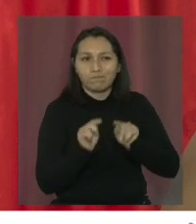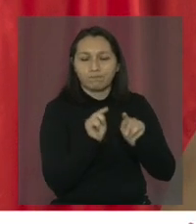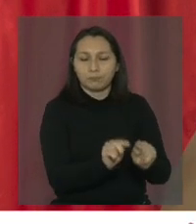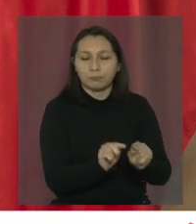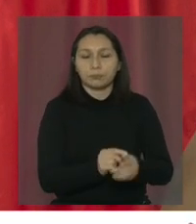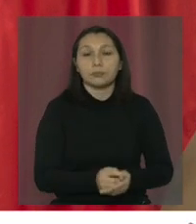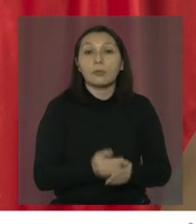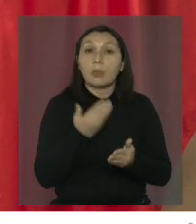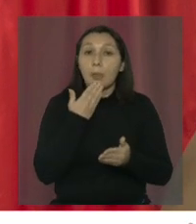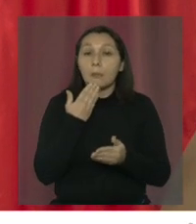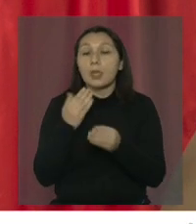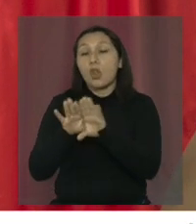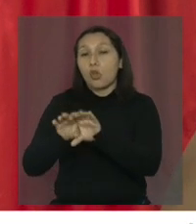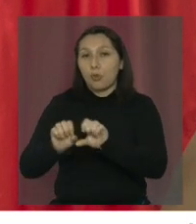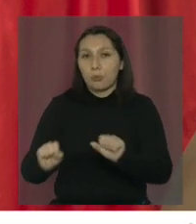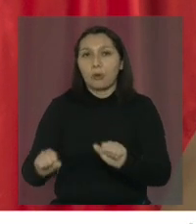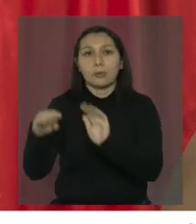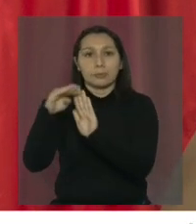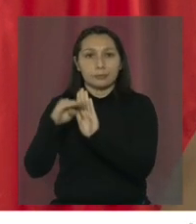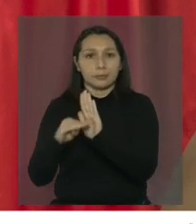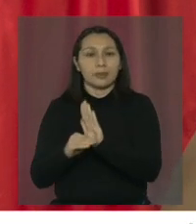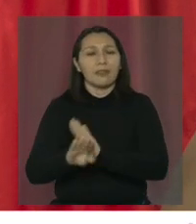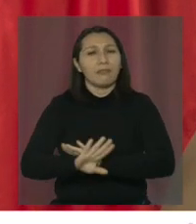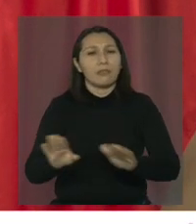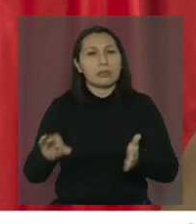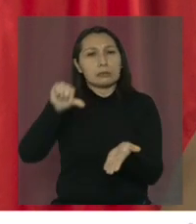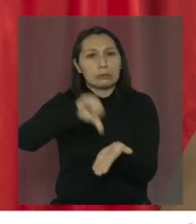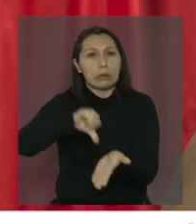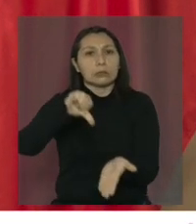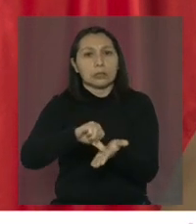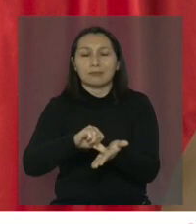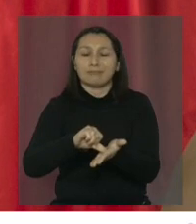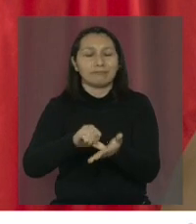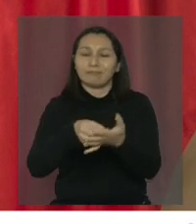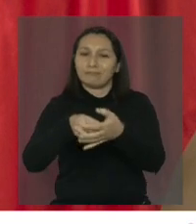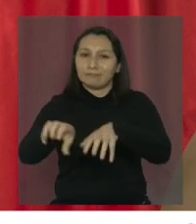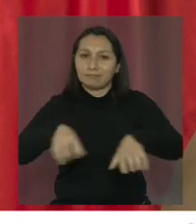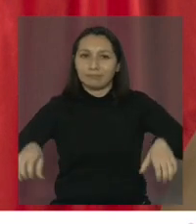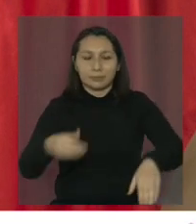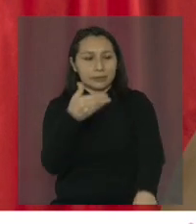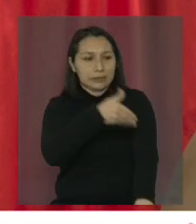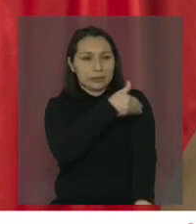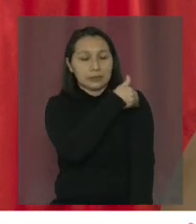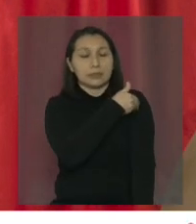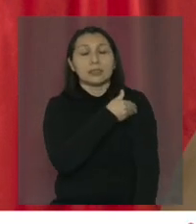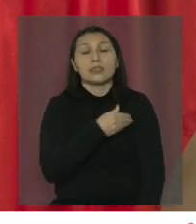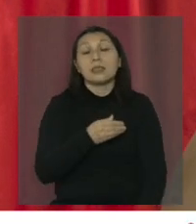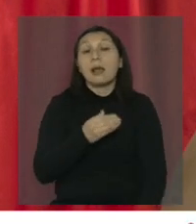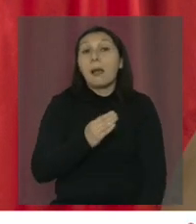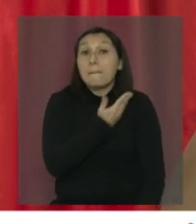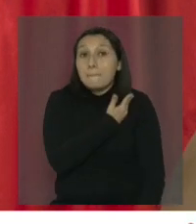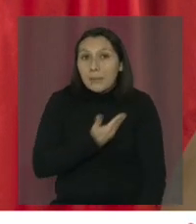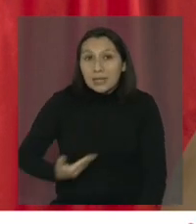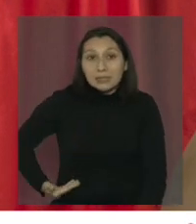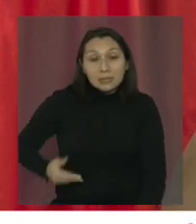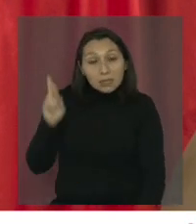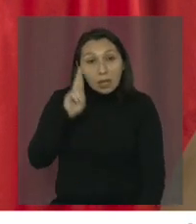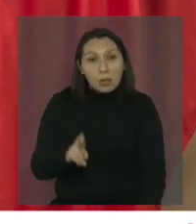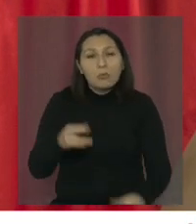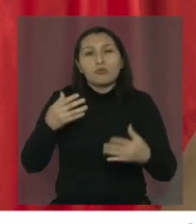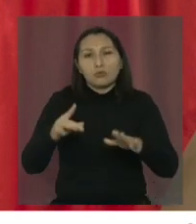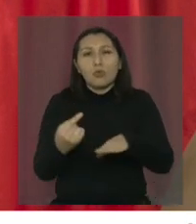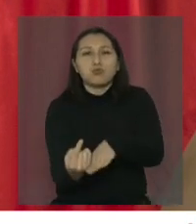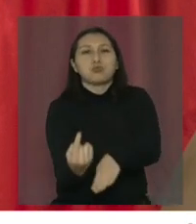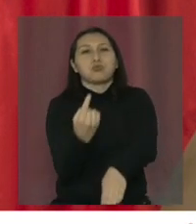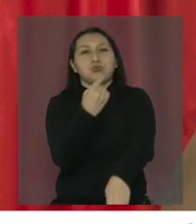también respecto a nuestros compromisos en agenda descentralizadora el presidente la república viene de regiones hemos establecido encuentros